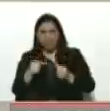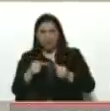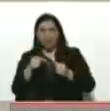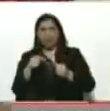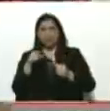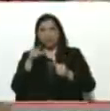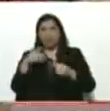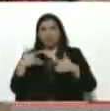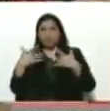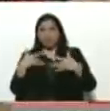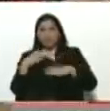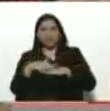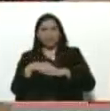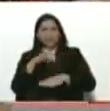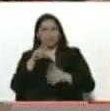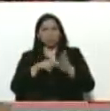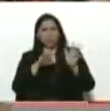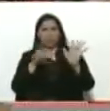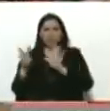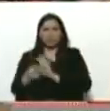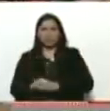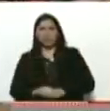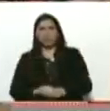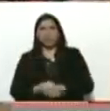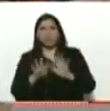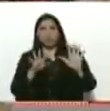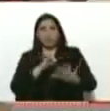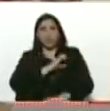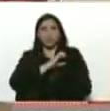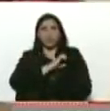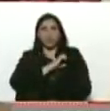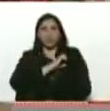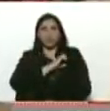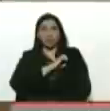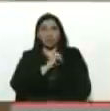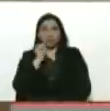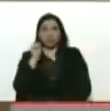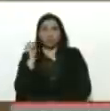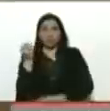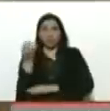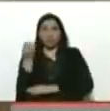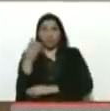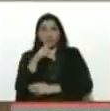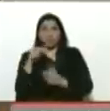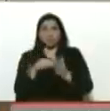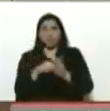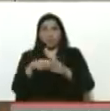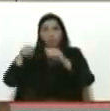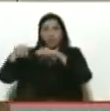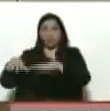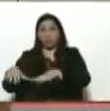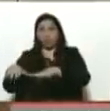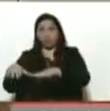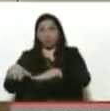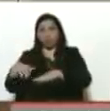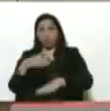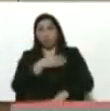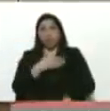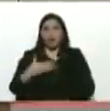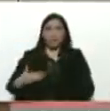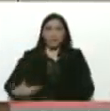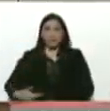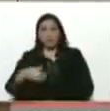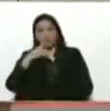eventos. ¿Qué ocurrió en el 2017? El 9 de enero, Asamblea Nacional declara el abandono del cargo a Nicolás Maduro. 20 de